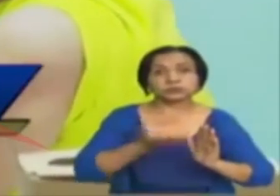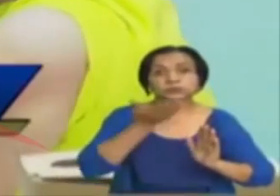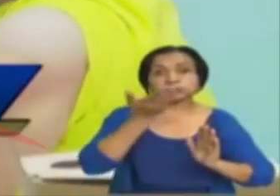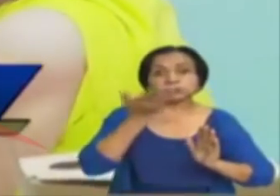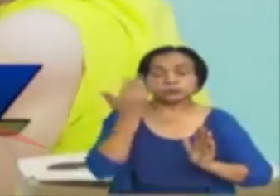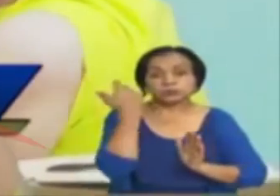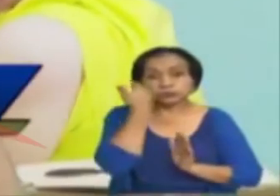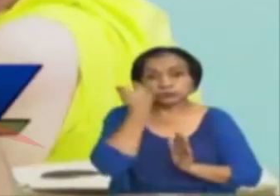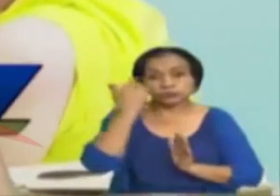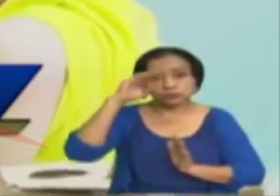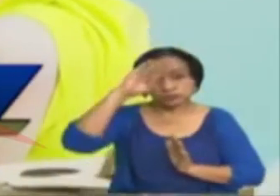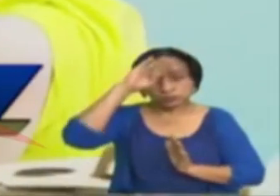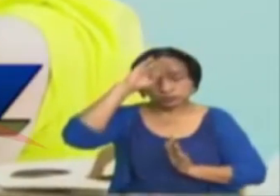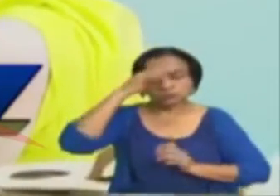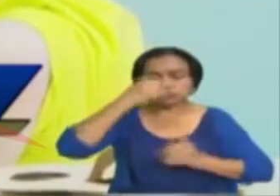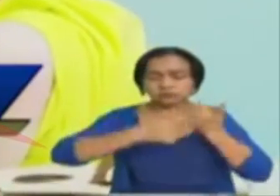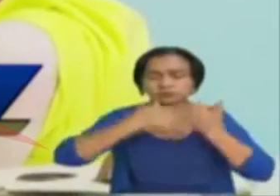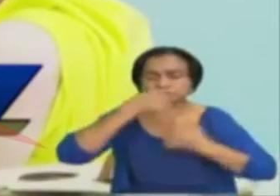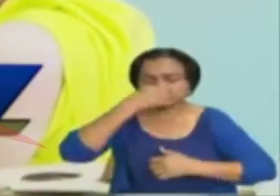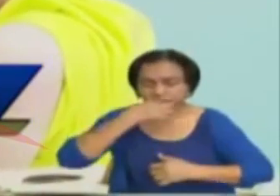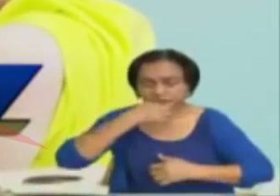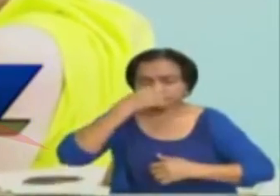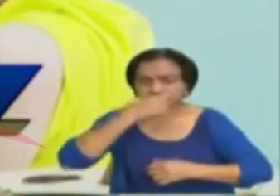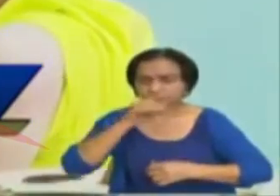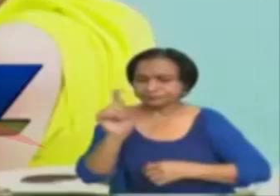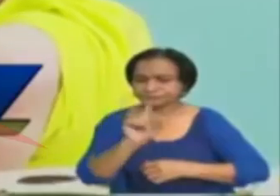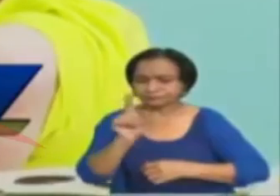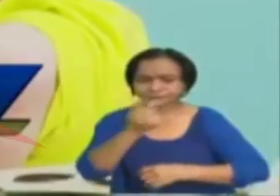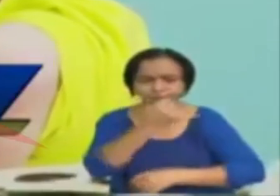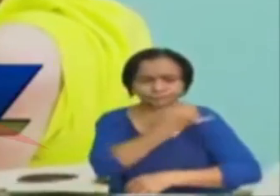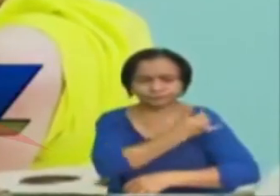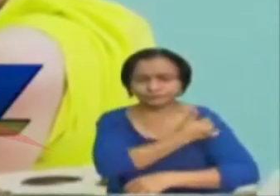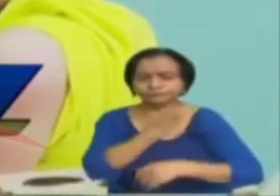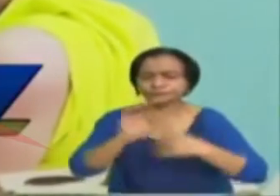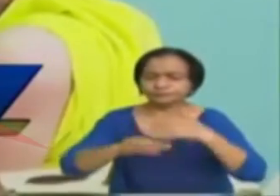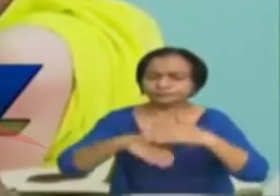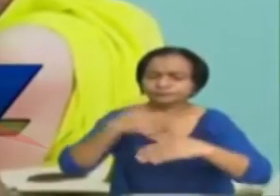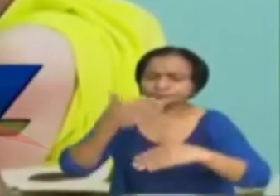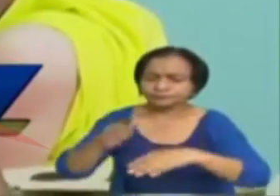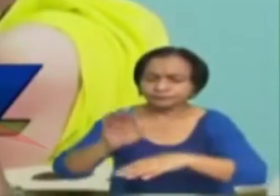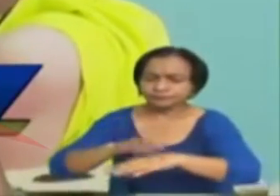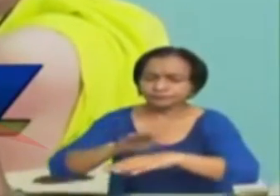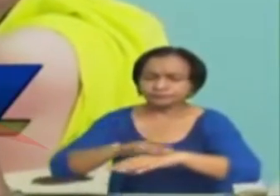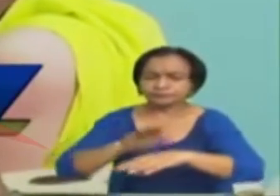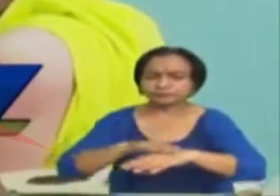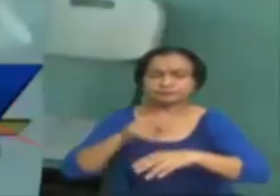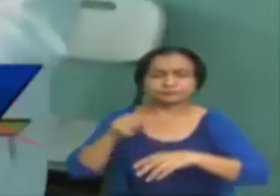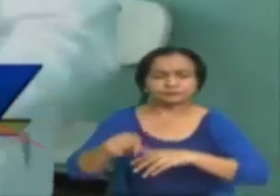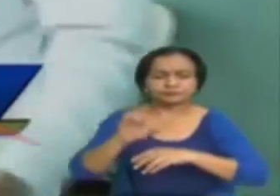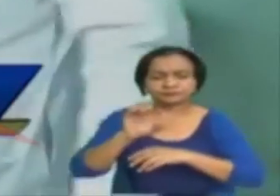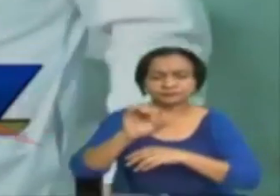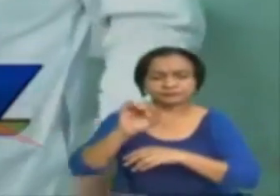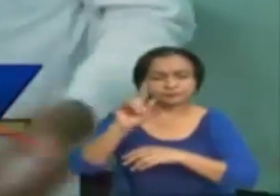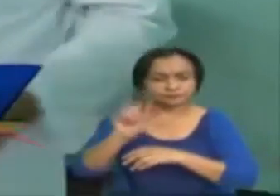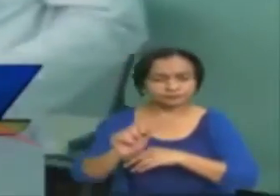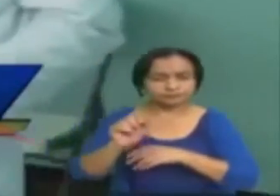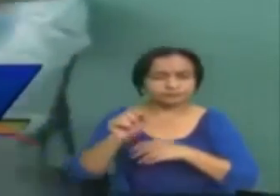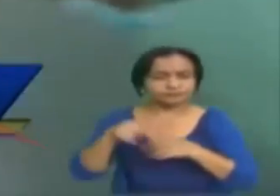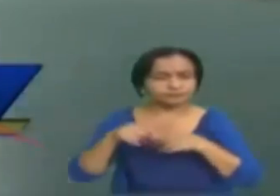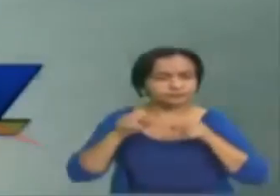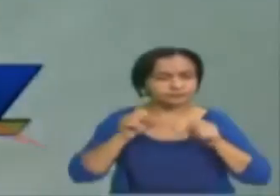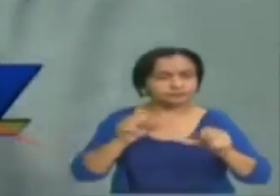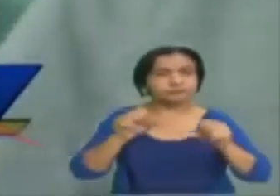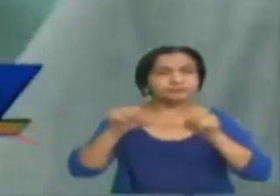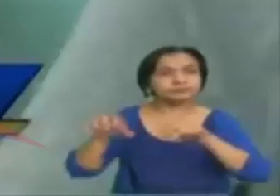2, primeras y segundas en el Hospital Antonio Lenín Fonseca, también en el Distrito 3, Hospital Berta